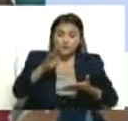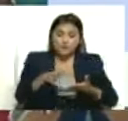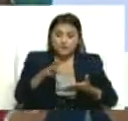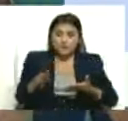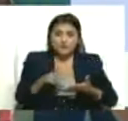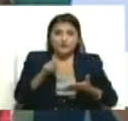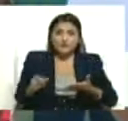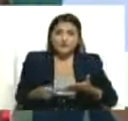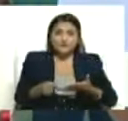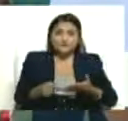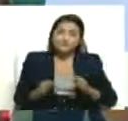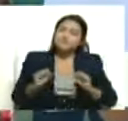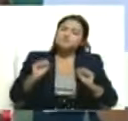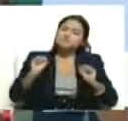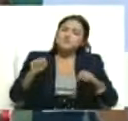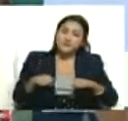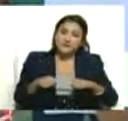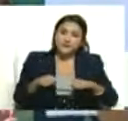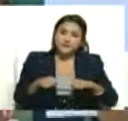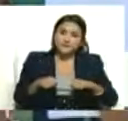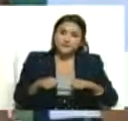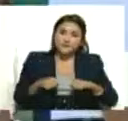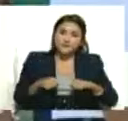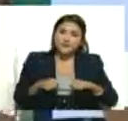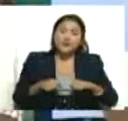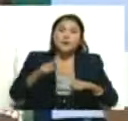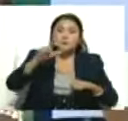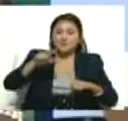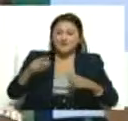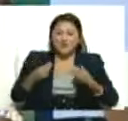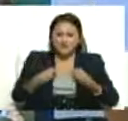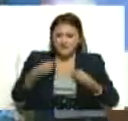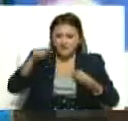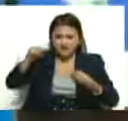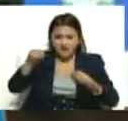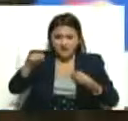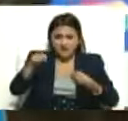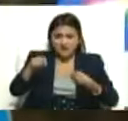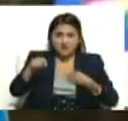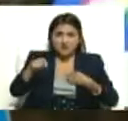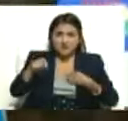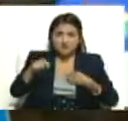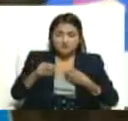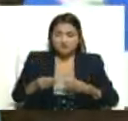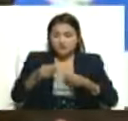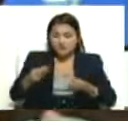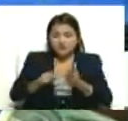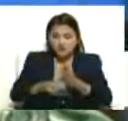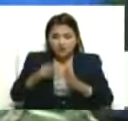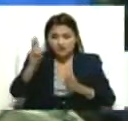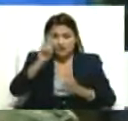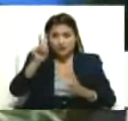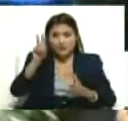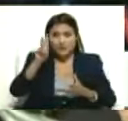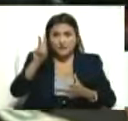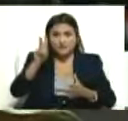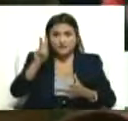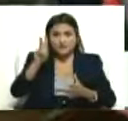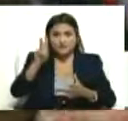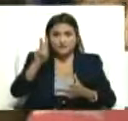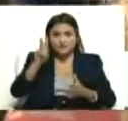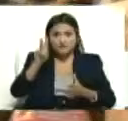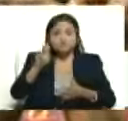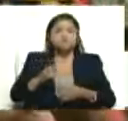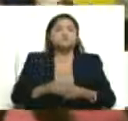estoy seguro que sí. ¿Está usted de acuerdo que a los que vivan ahí ahorita y en un futuro se le entregue la cédula de identidad venezolana y la nacionalidad